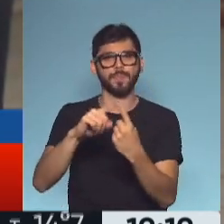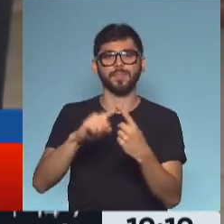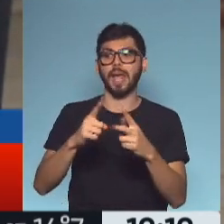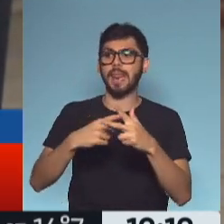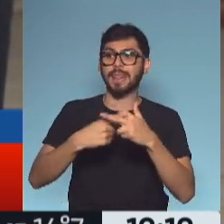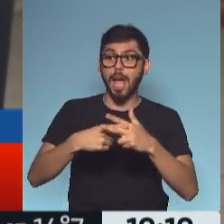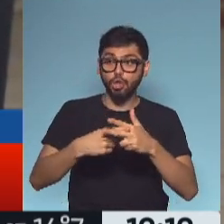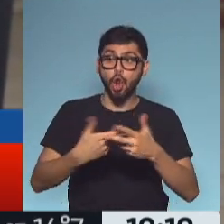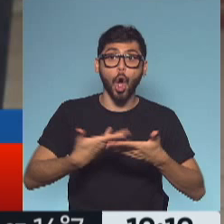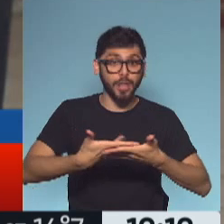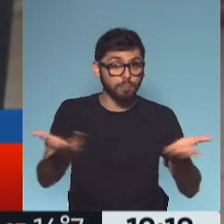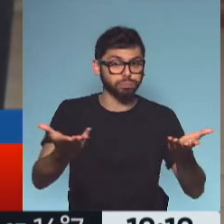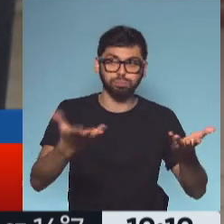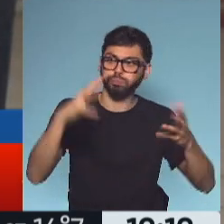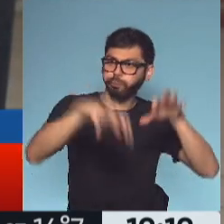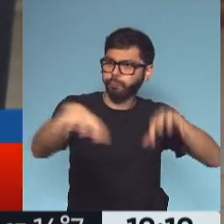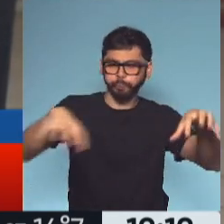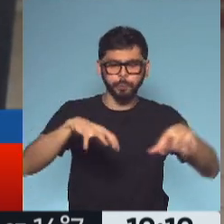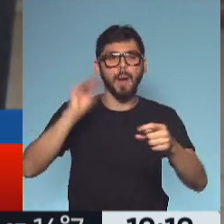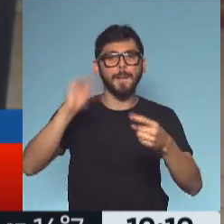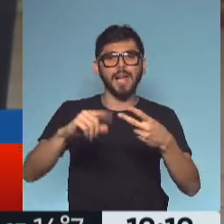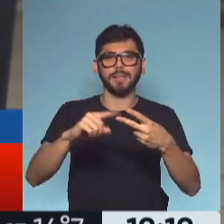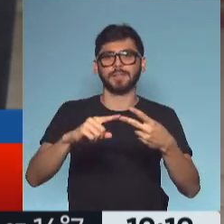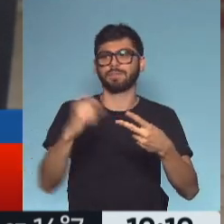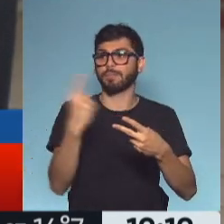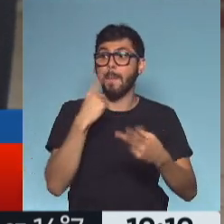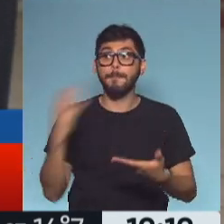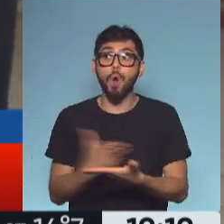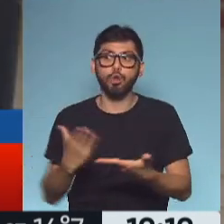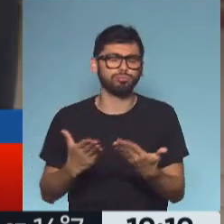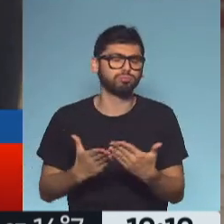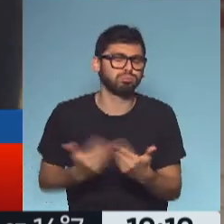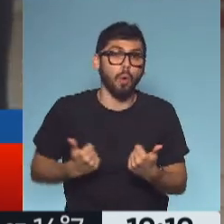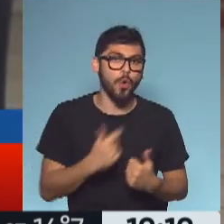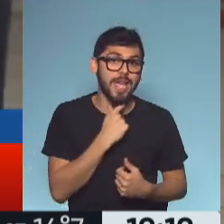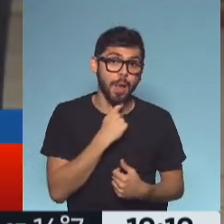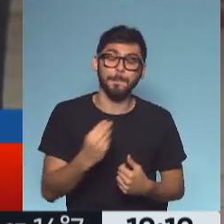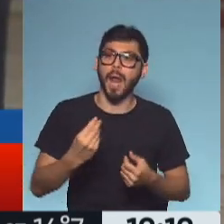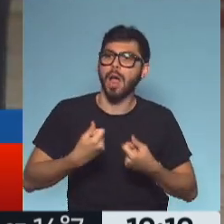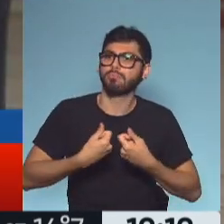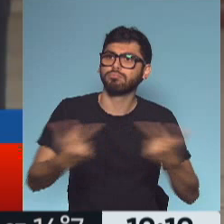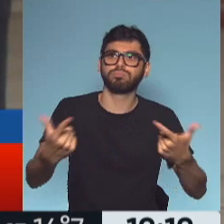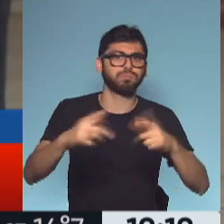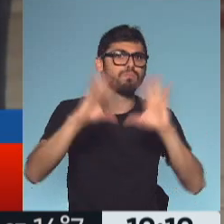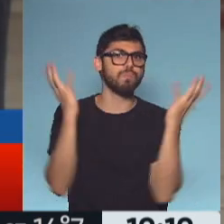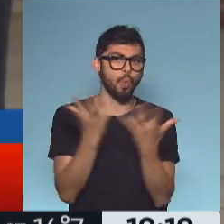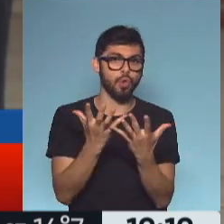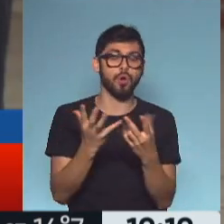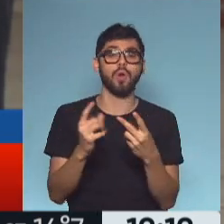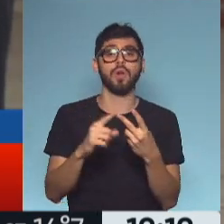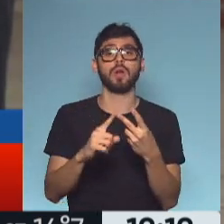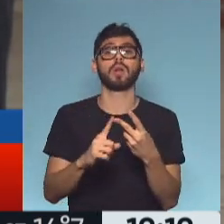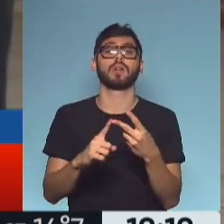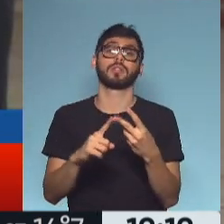tecnología. Dos, aumentar las capacidades rápidamente de producción de la vacuna para que sea universal a toda la humanidad.